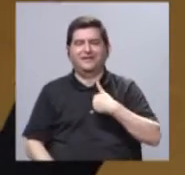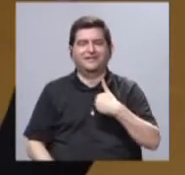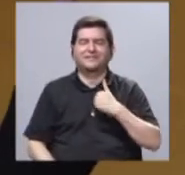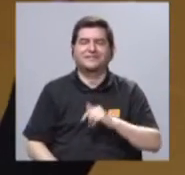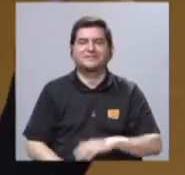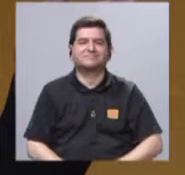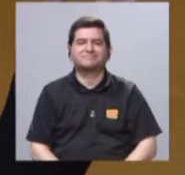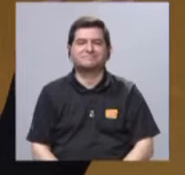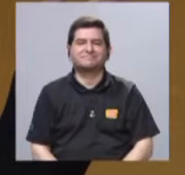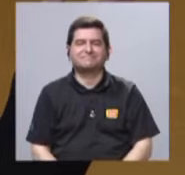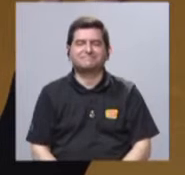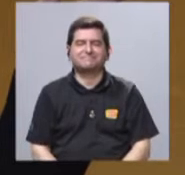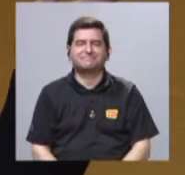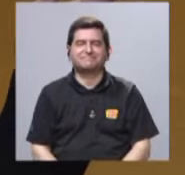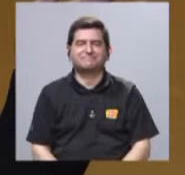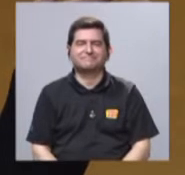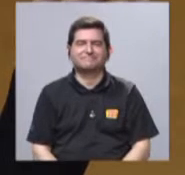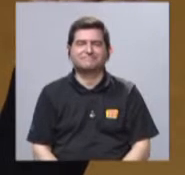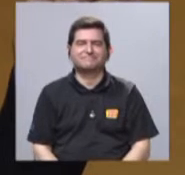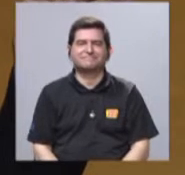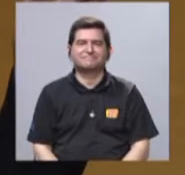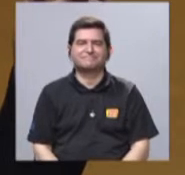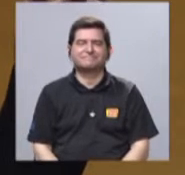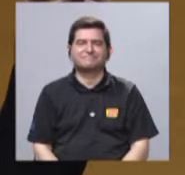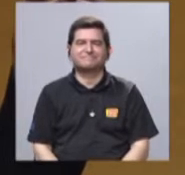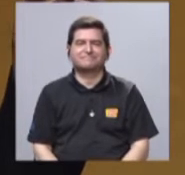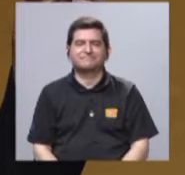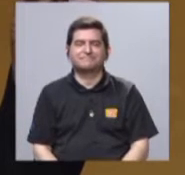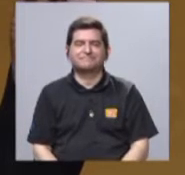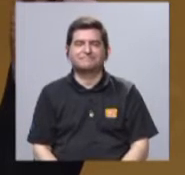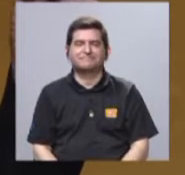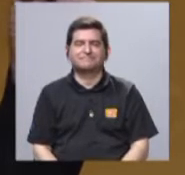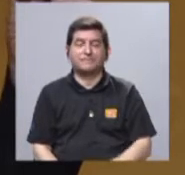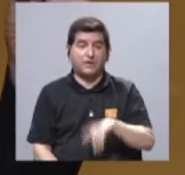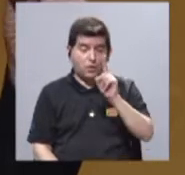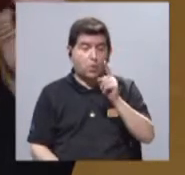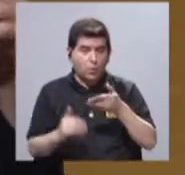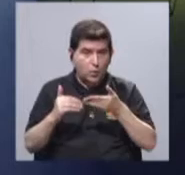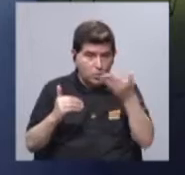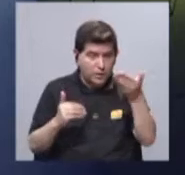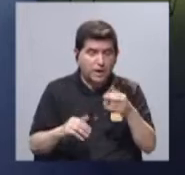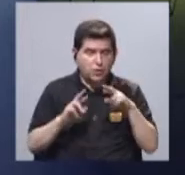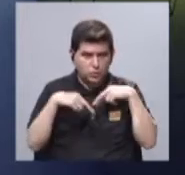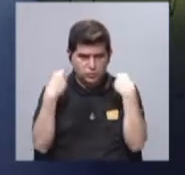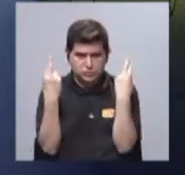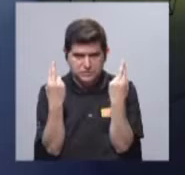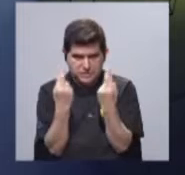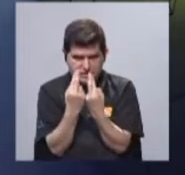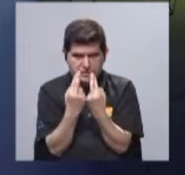en el conocimiento y se saca un 11 sobre 10